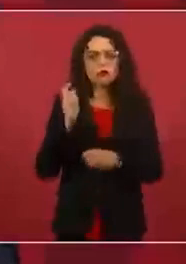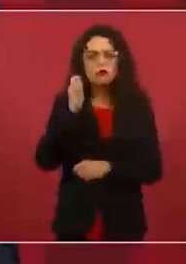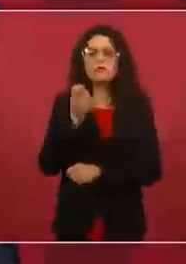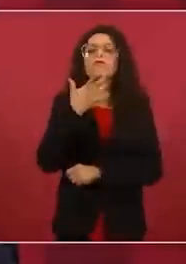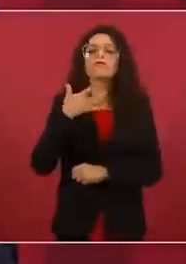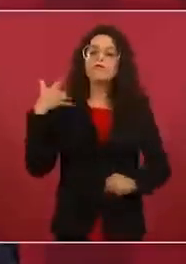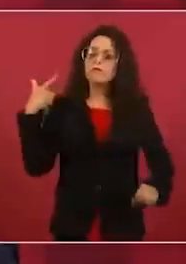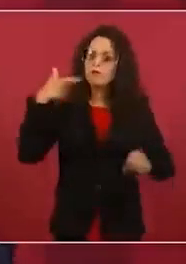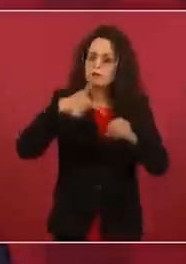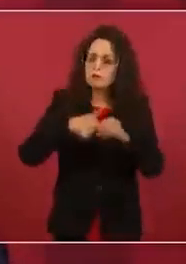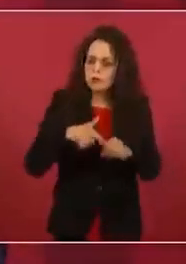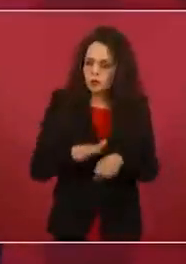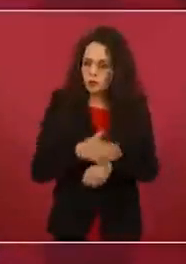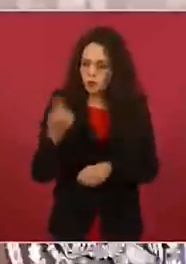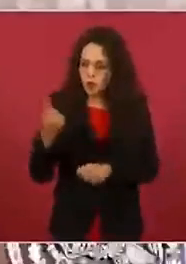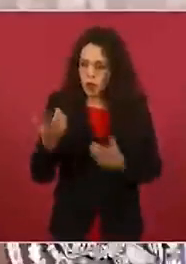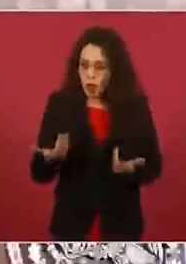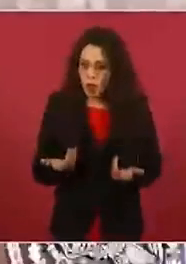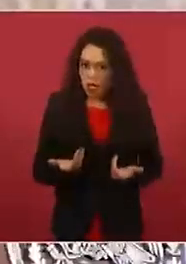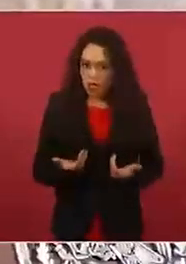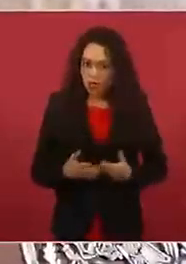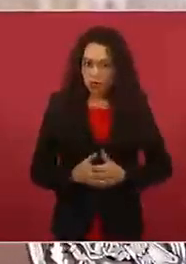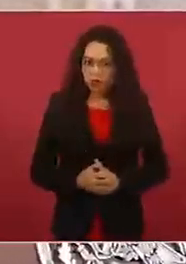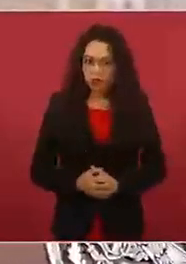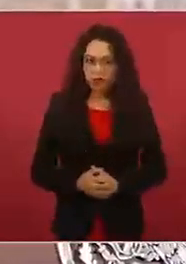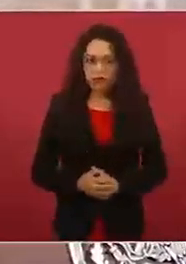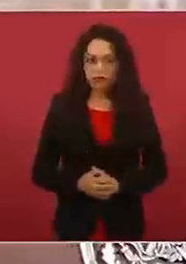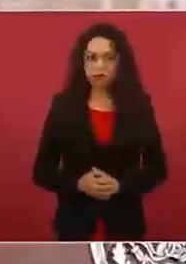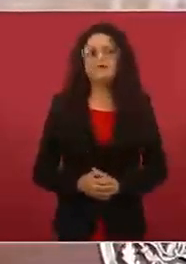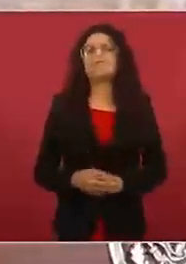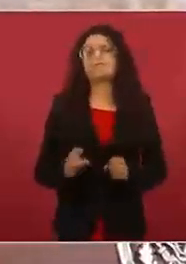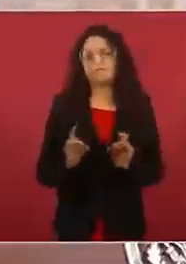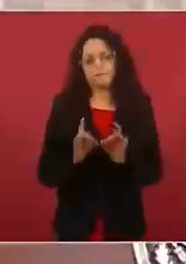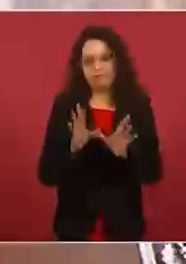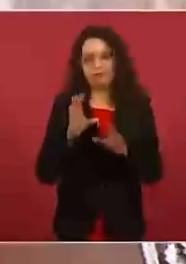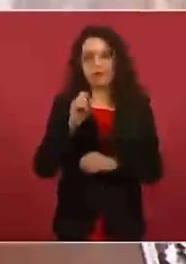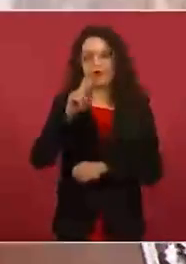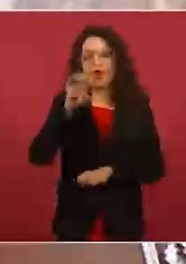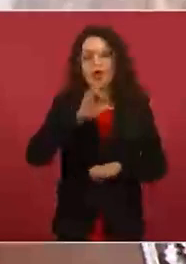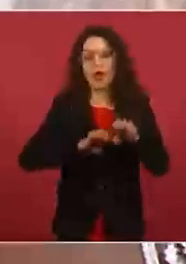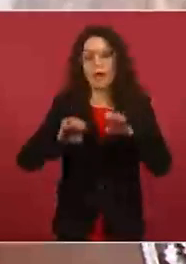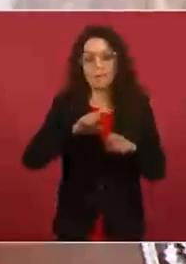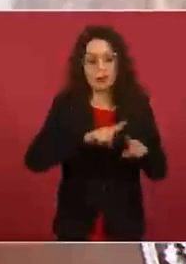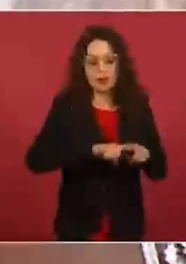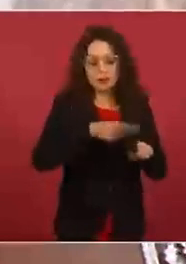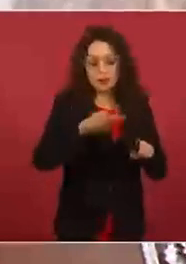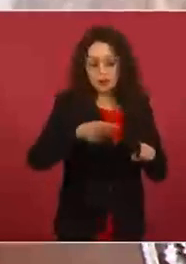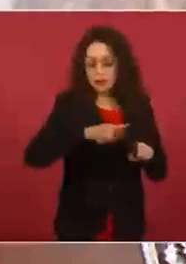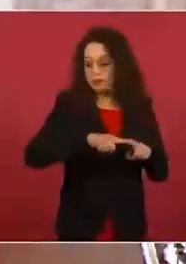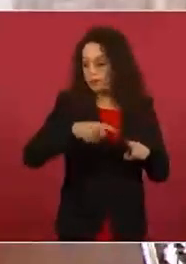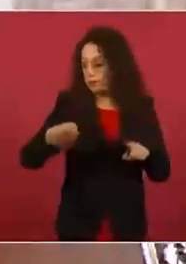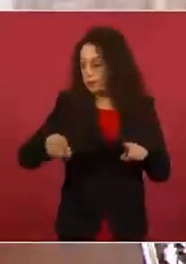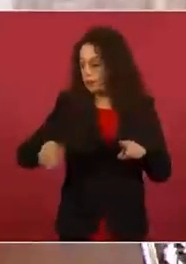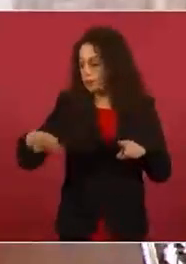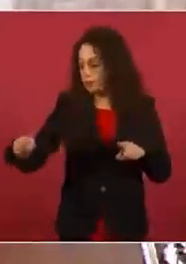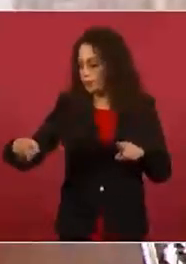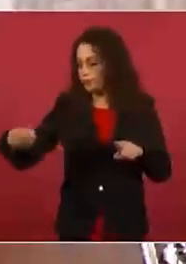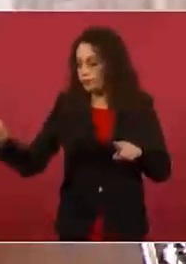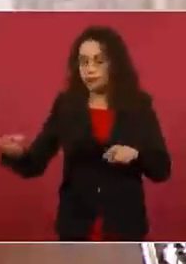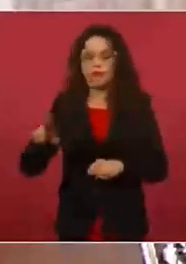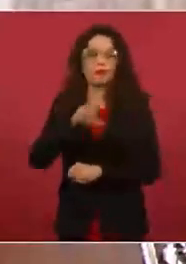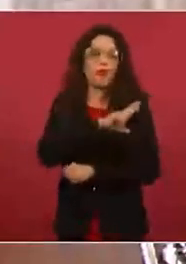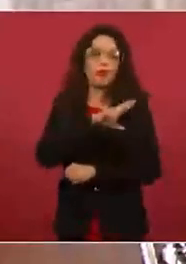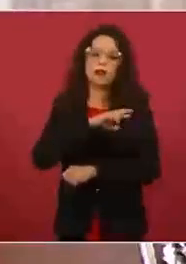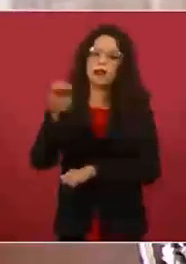gasolinas, porque los intermediarios, como son puras empresas